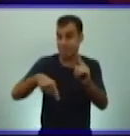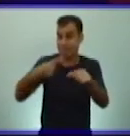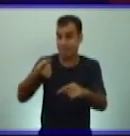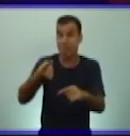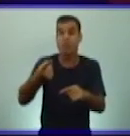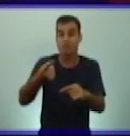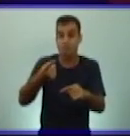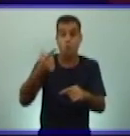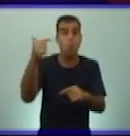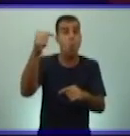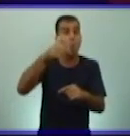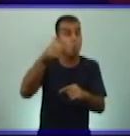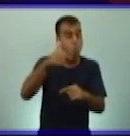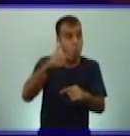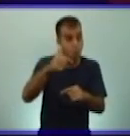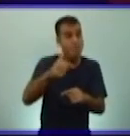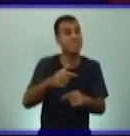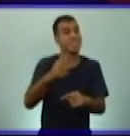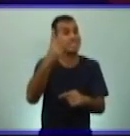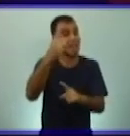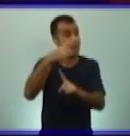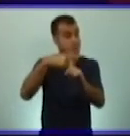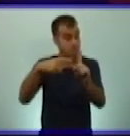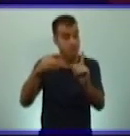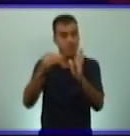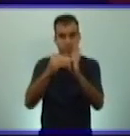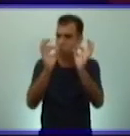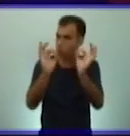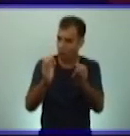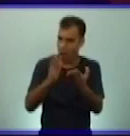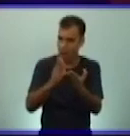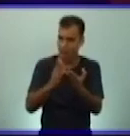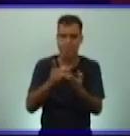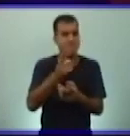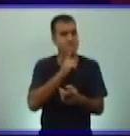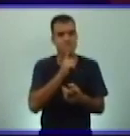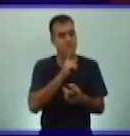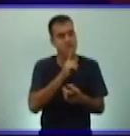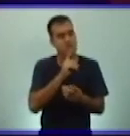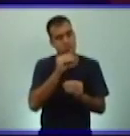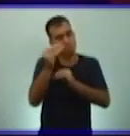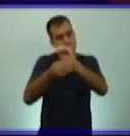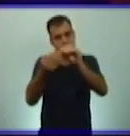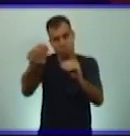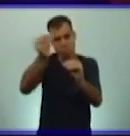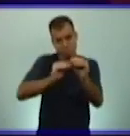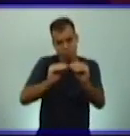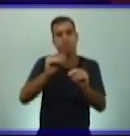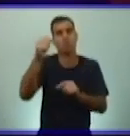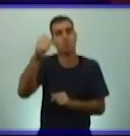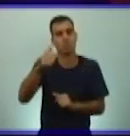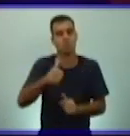el jueves a las 3:30 igual de la tarde. No estaremos el viernes porque es primero de mayo, por supuesto, todos en casa